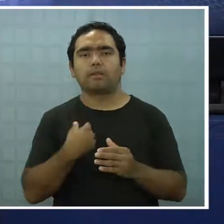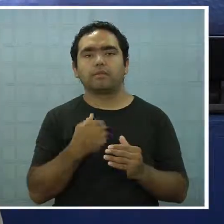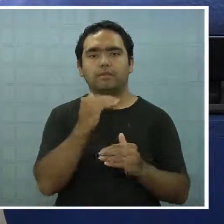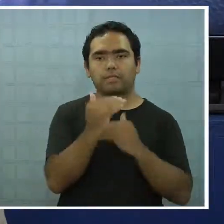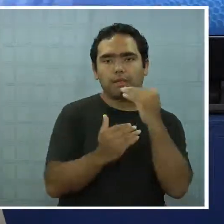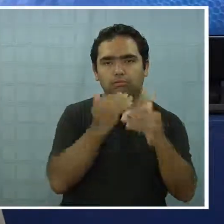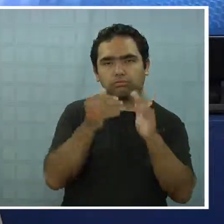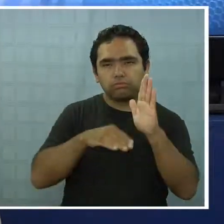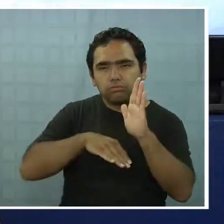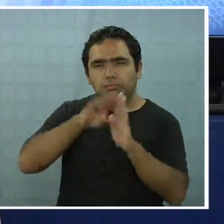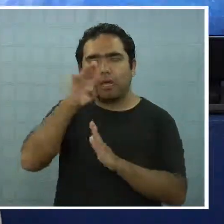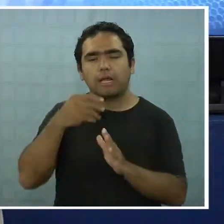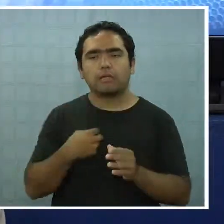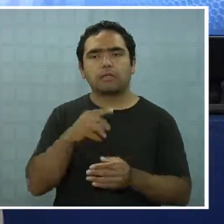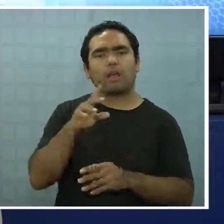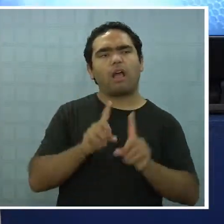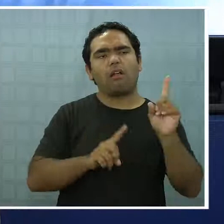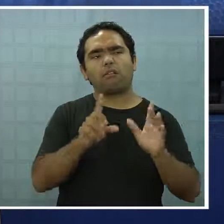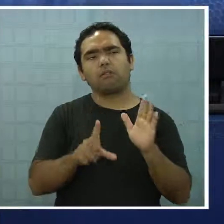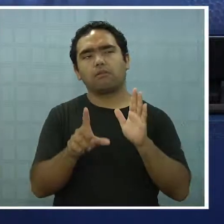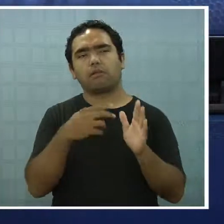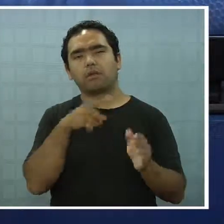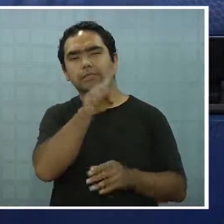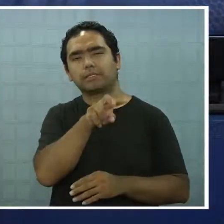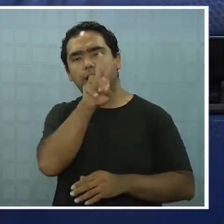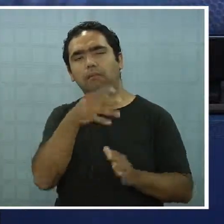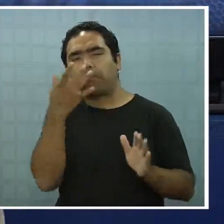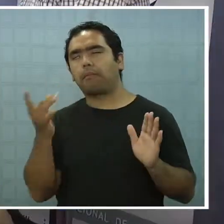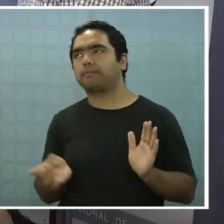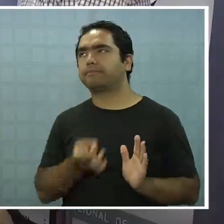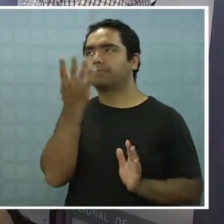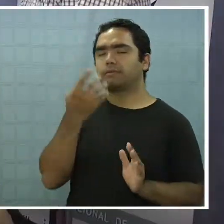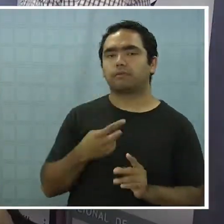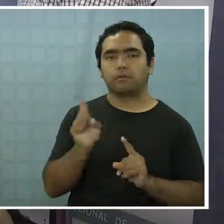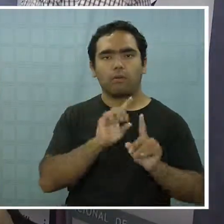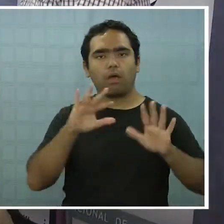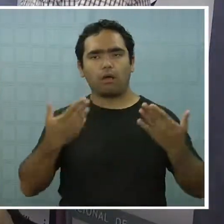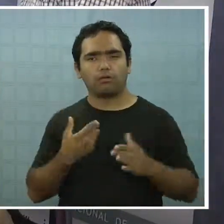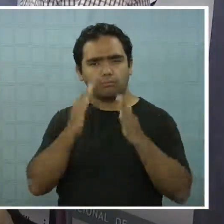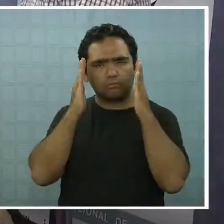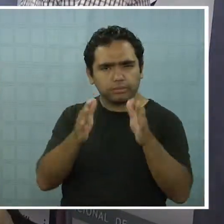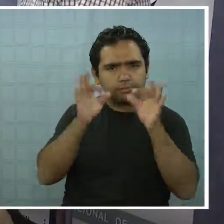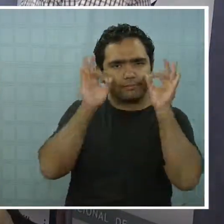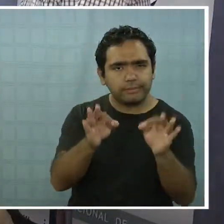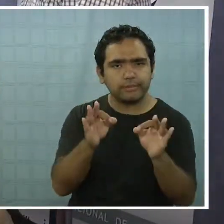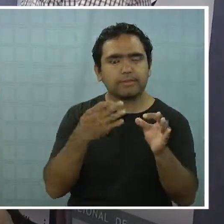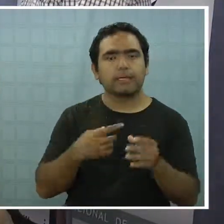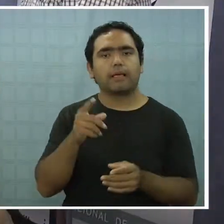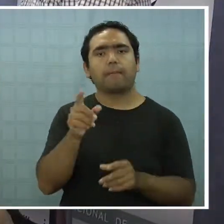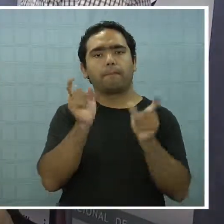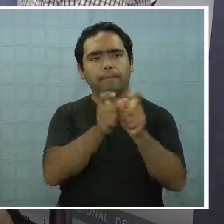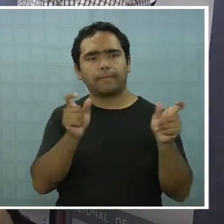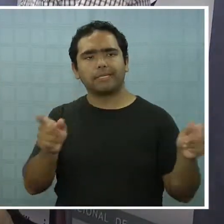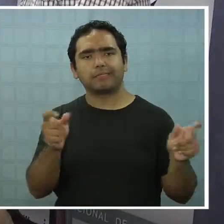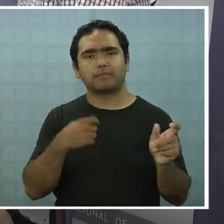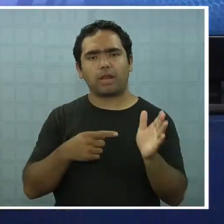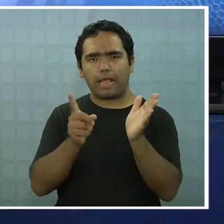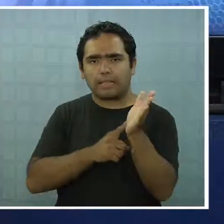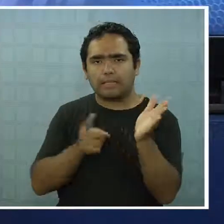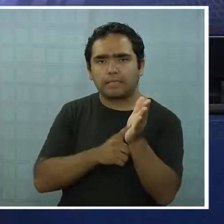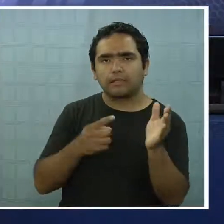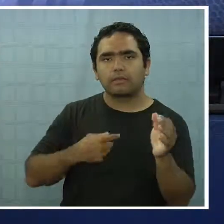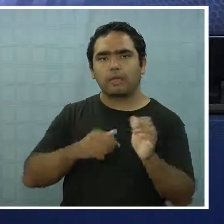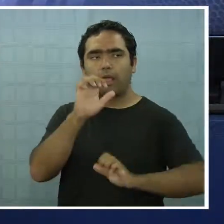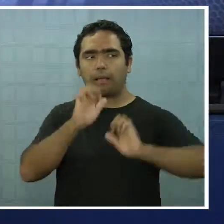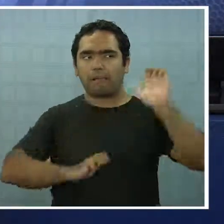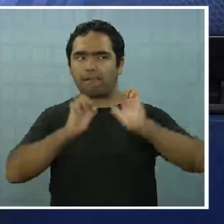evasión, fundamentalmente ilusión. Hay verdaderos especialistas, planificadores tributarios que se las arreglan para que la empresa